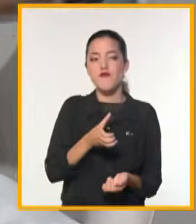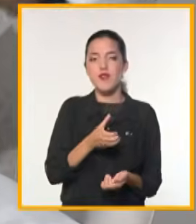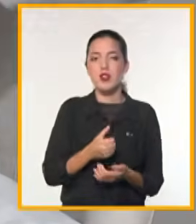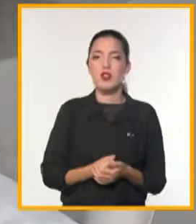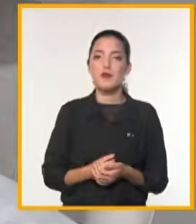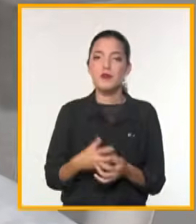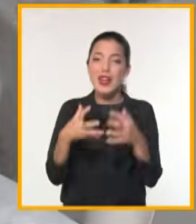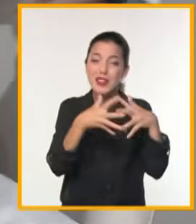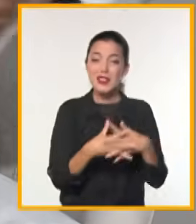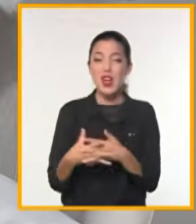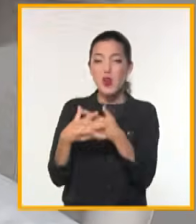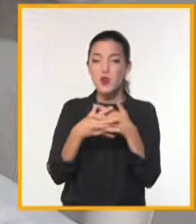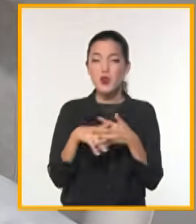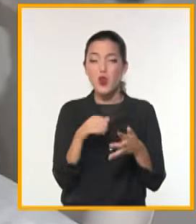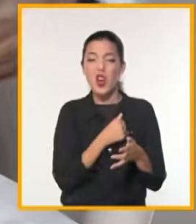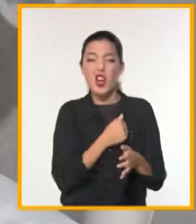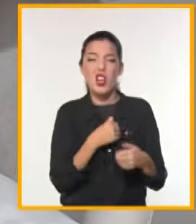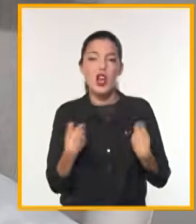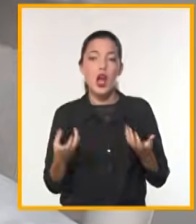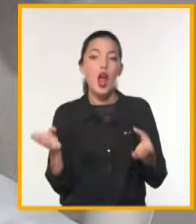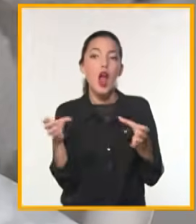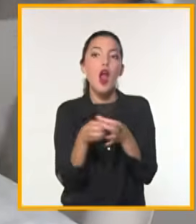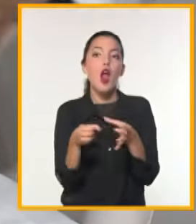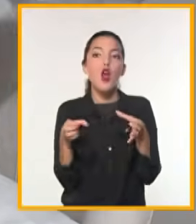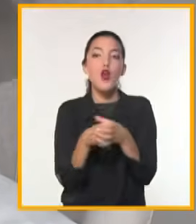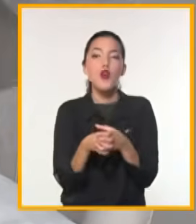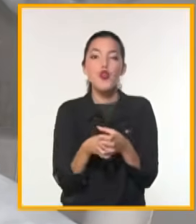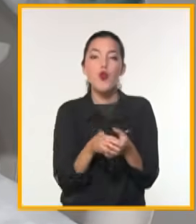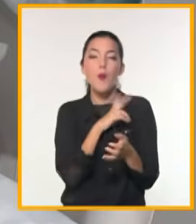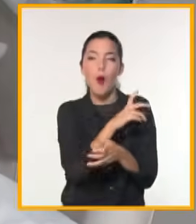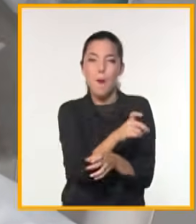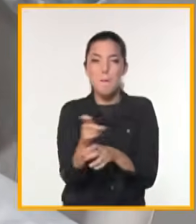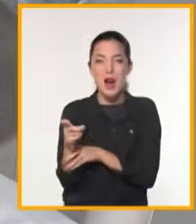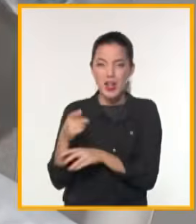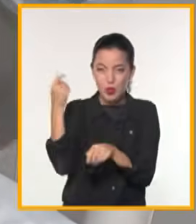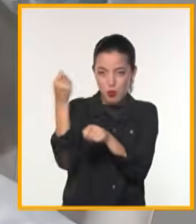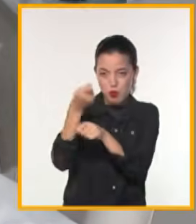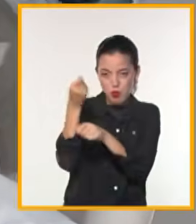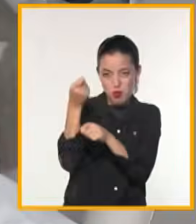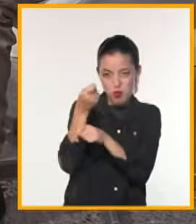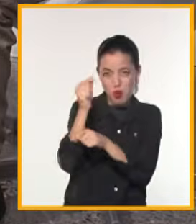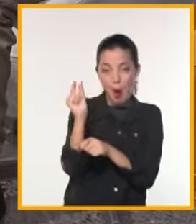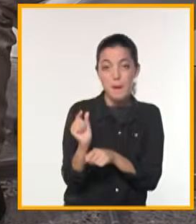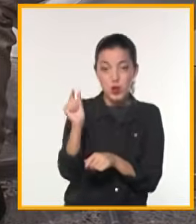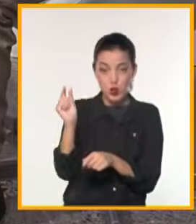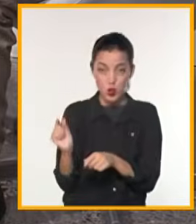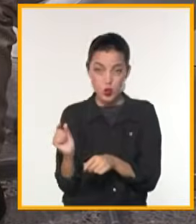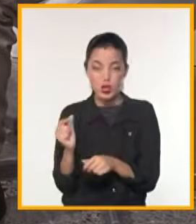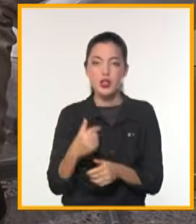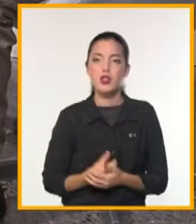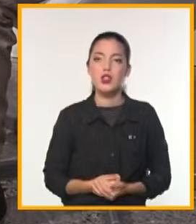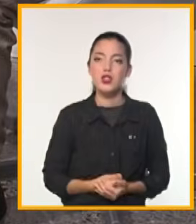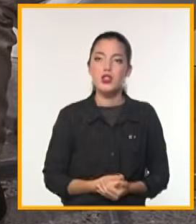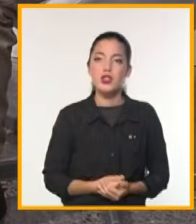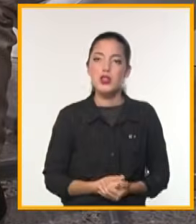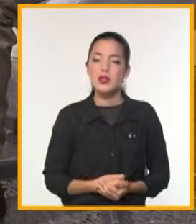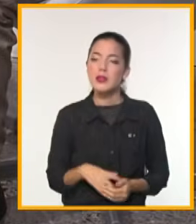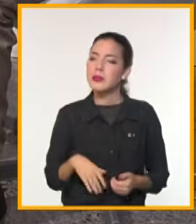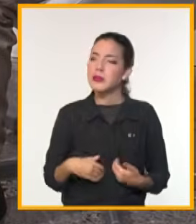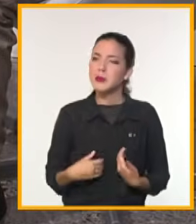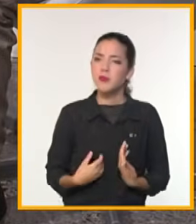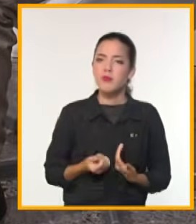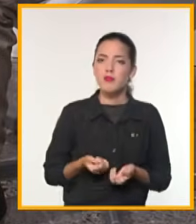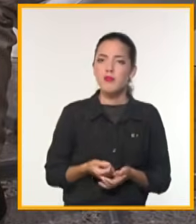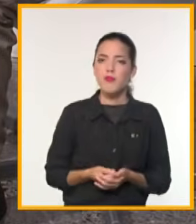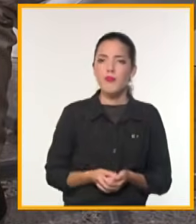nosotros hiciéramos la campaña de alfabetización, que hiciéramos las cosas por las personas pobres. Entonces, que él le iba a dar